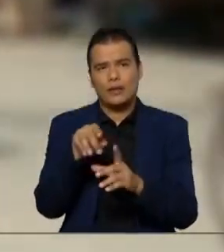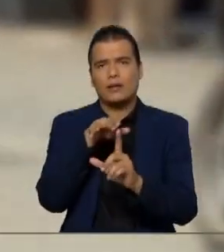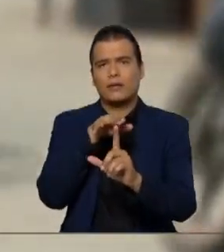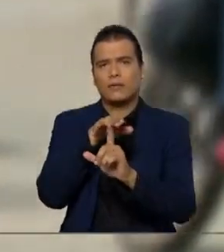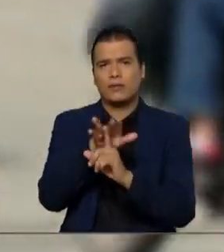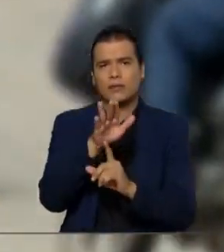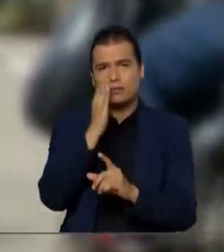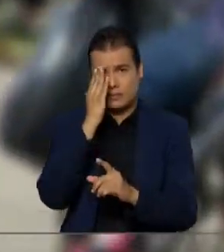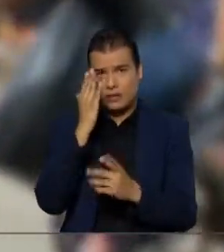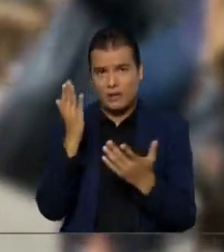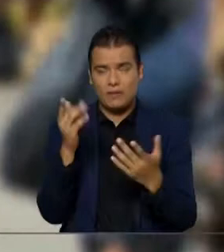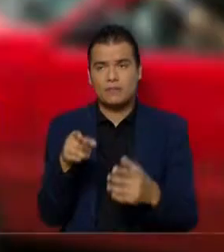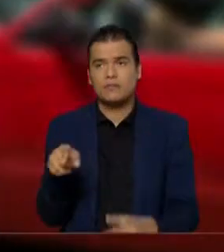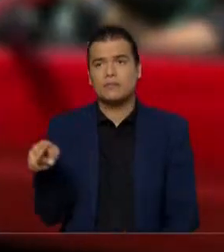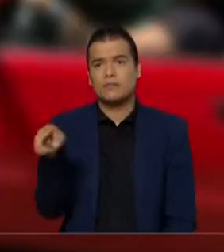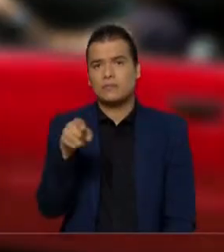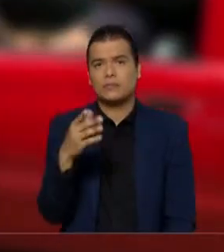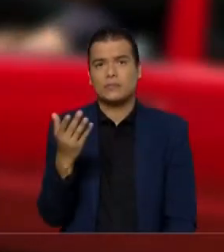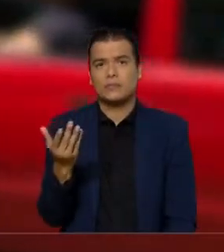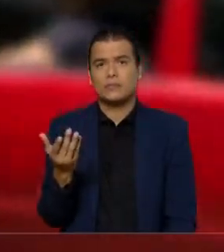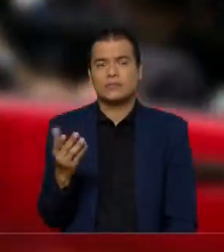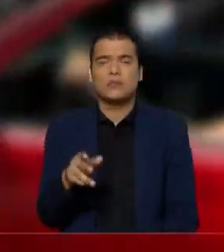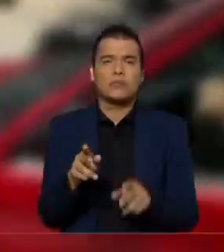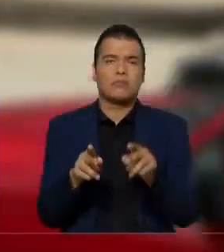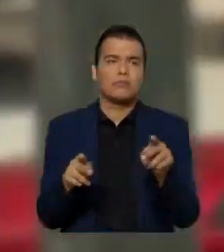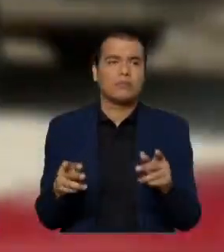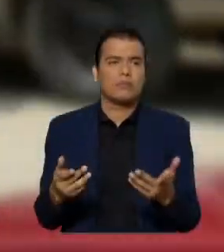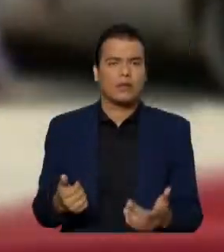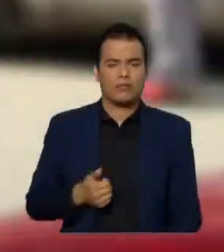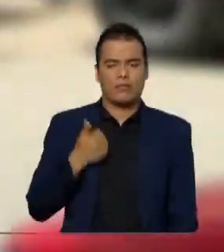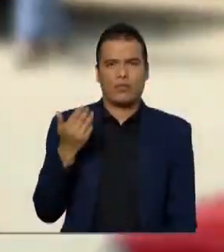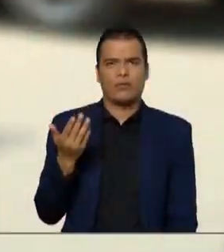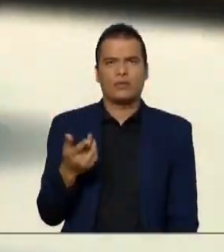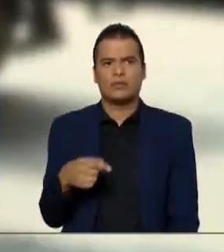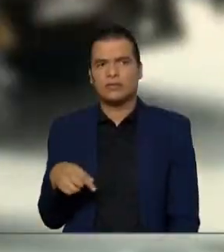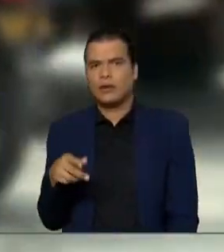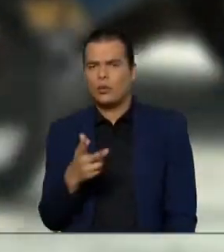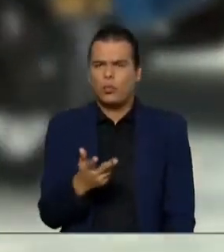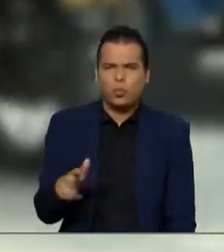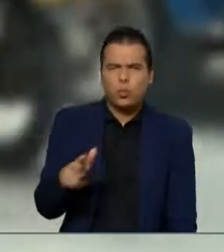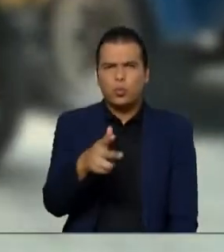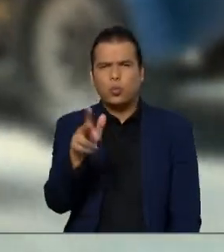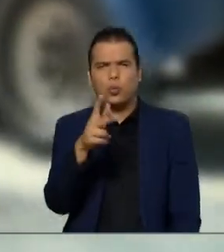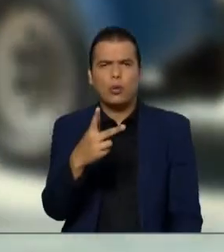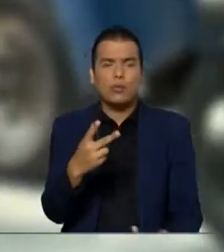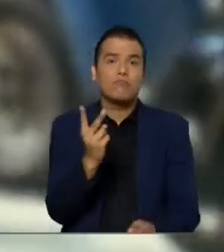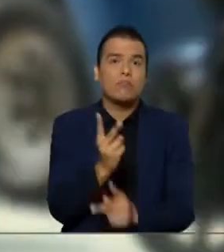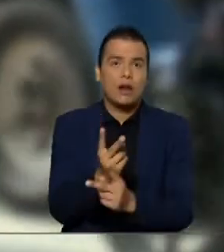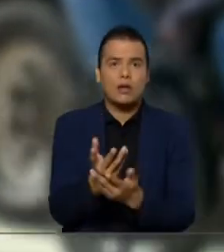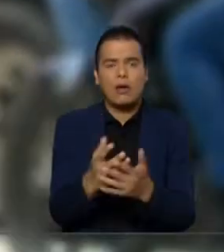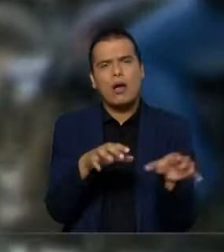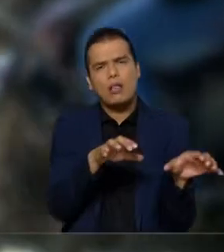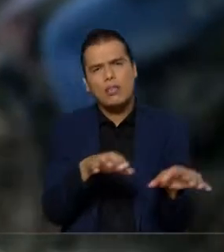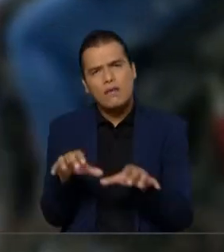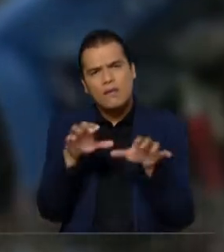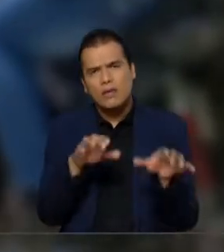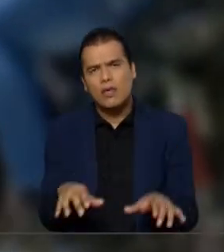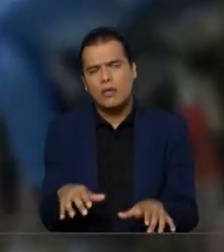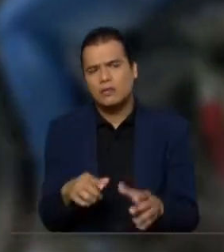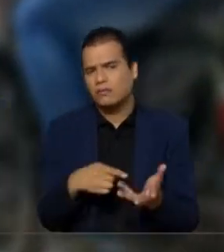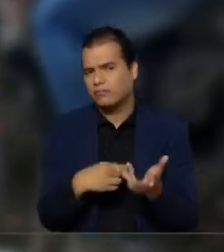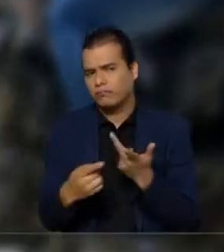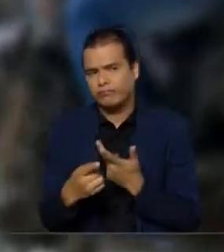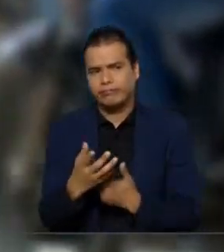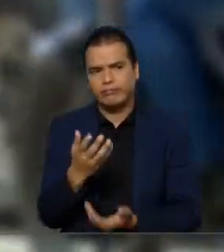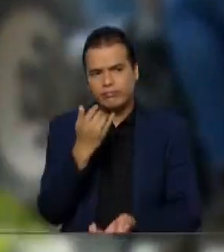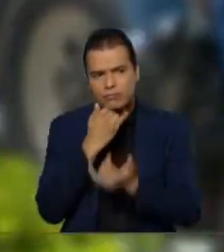muchos, entre comillas, desadaptados las están utilizando para adelantar maniobras peligrosas o para no generar los comportamientos debidos en la